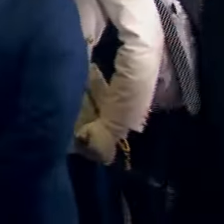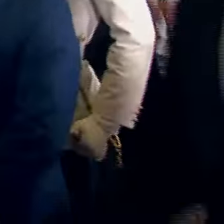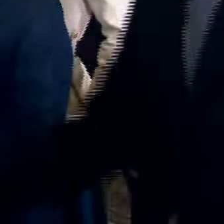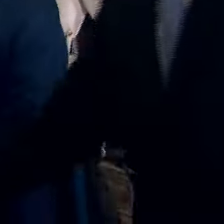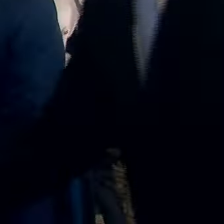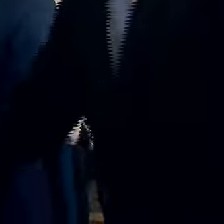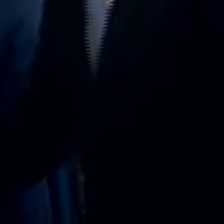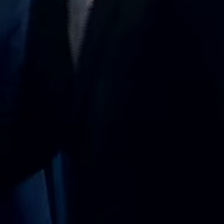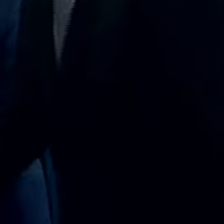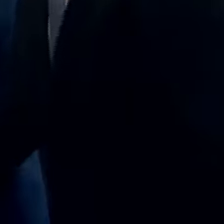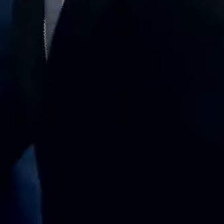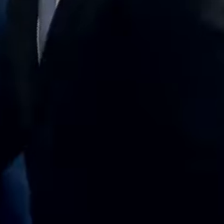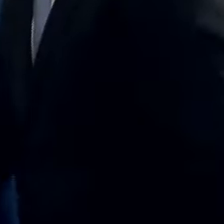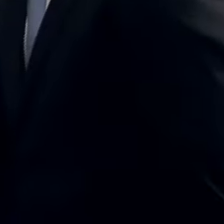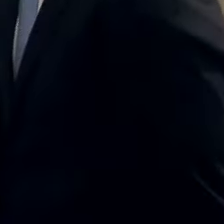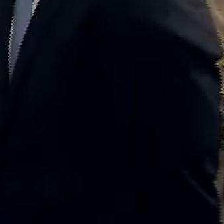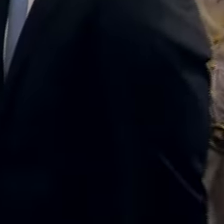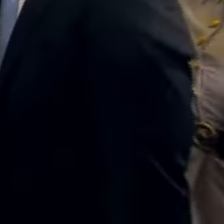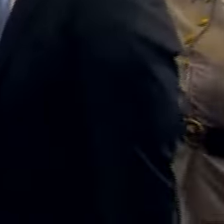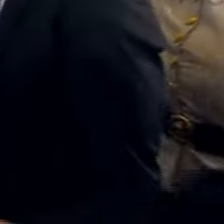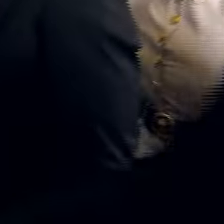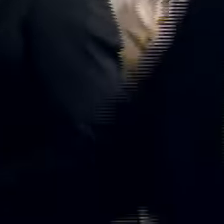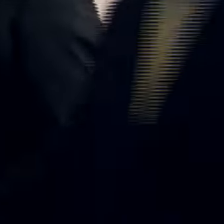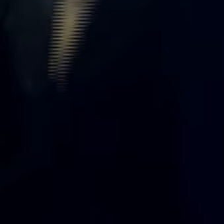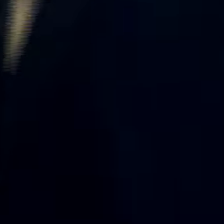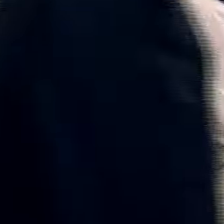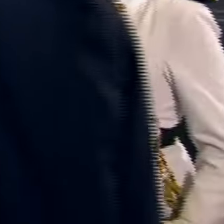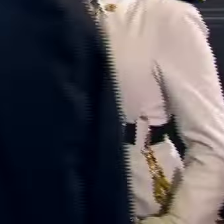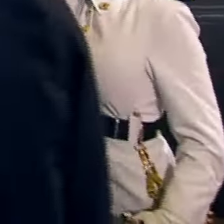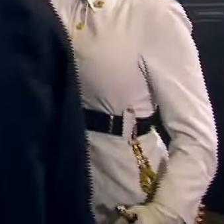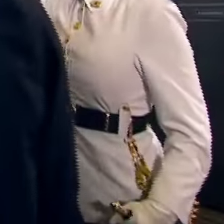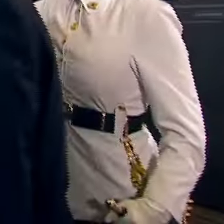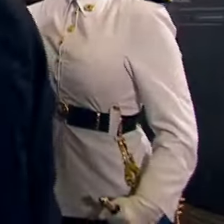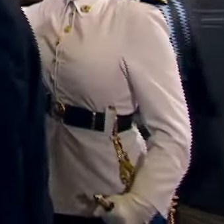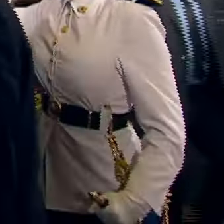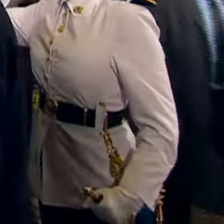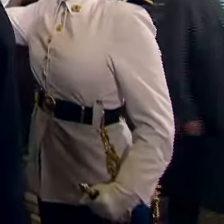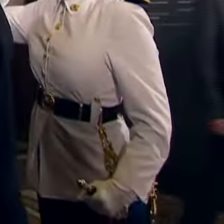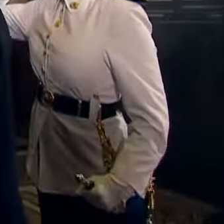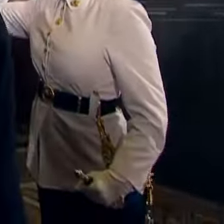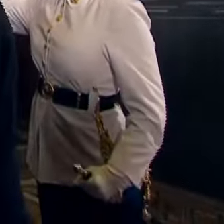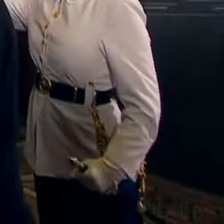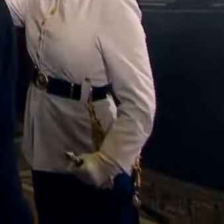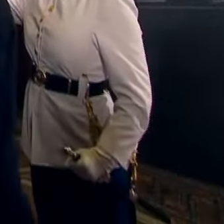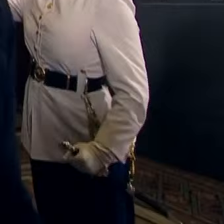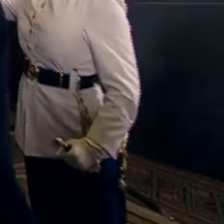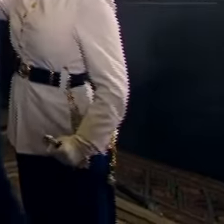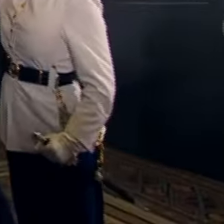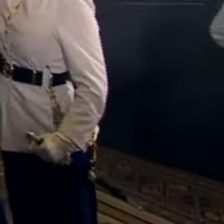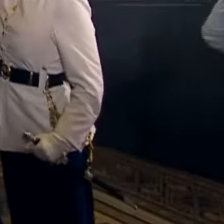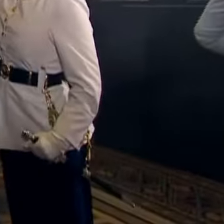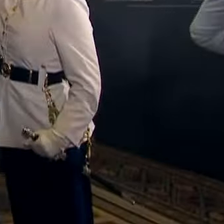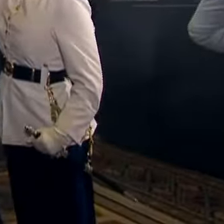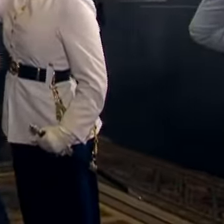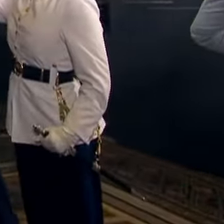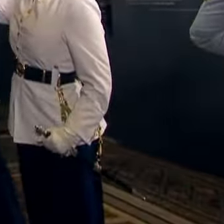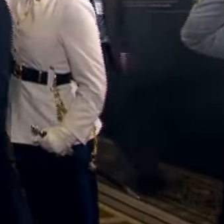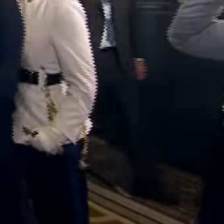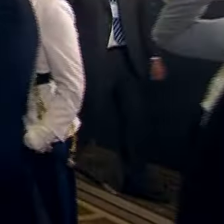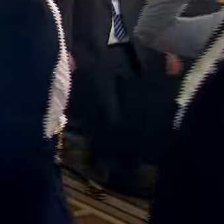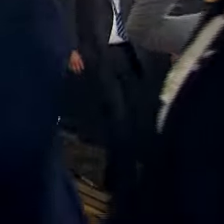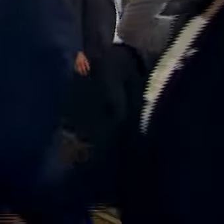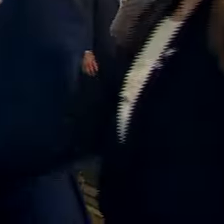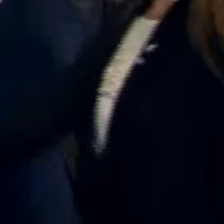Karina Bachey, Pamela Caletti, Jorge Chica y Roberto Antonio